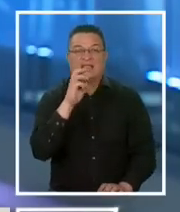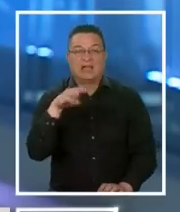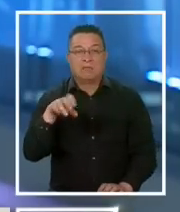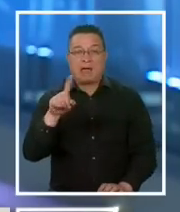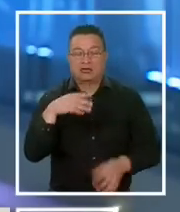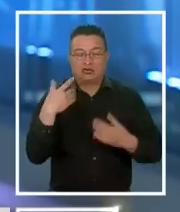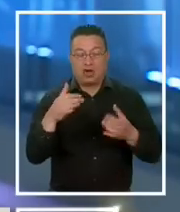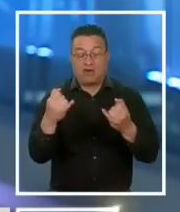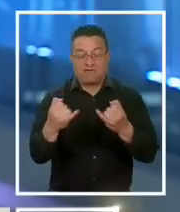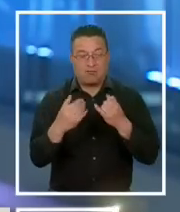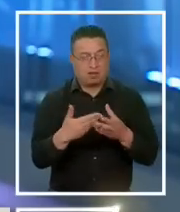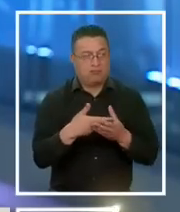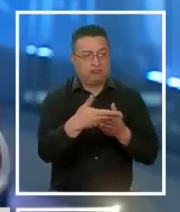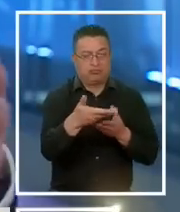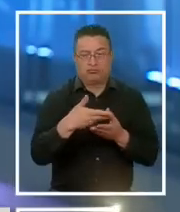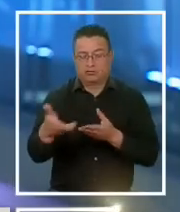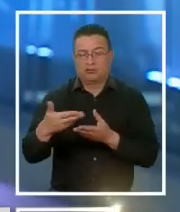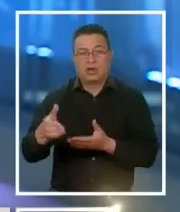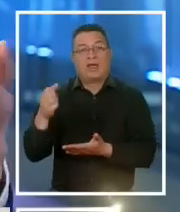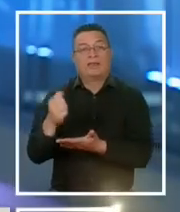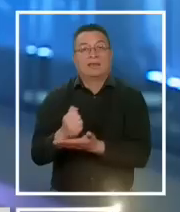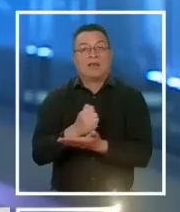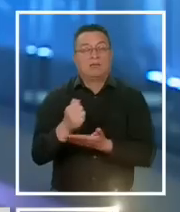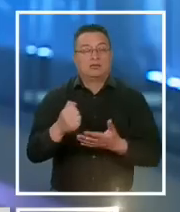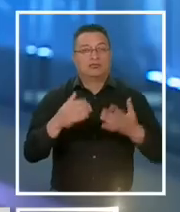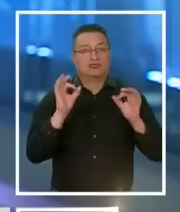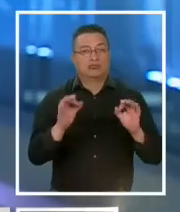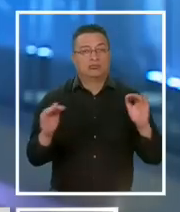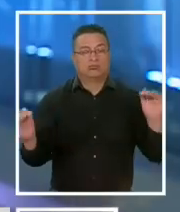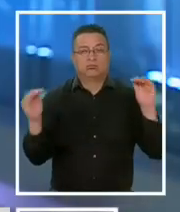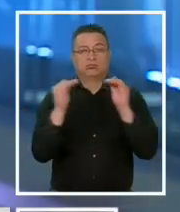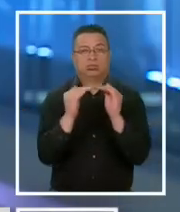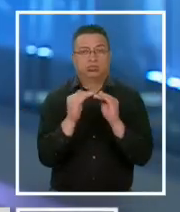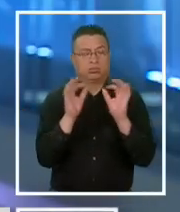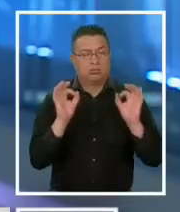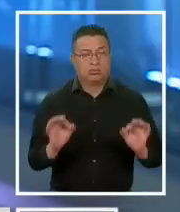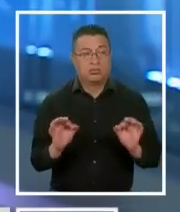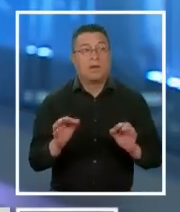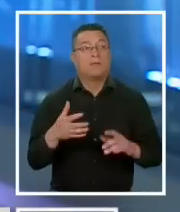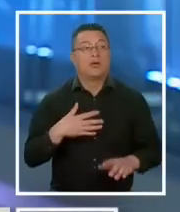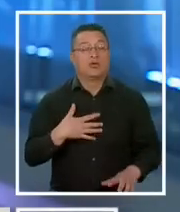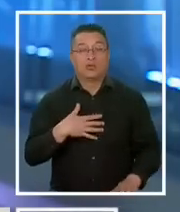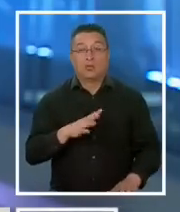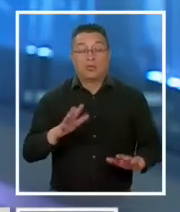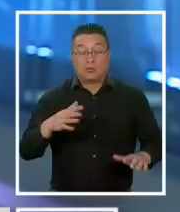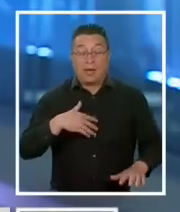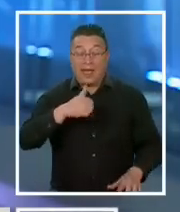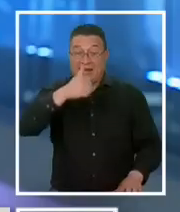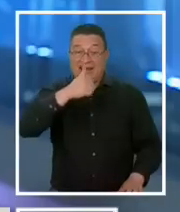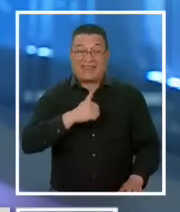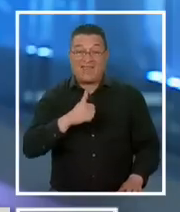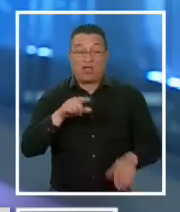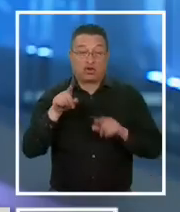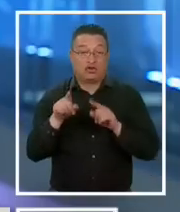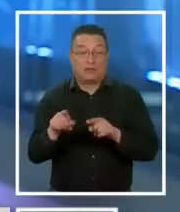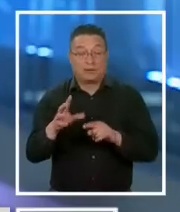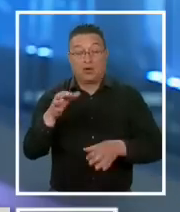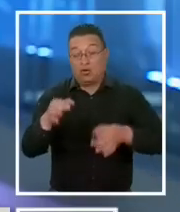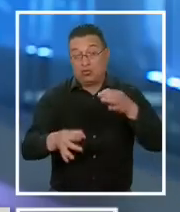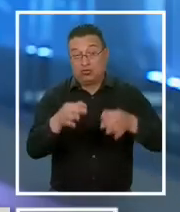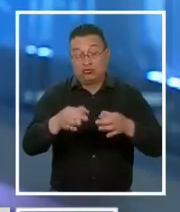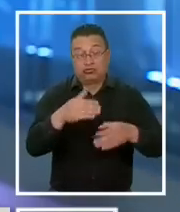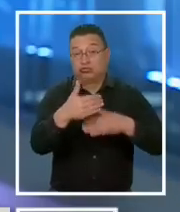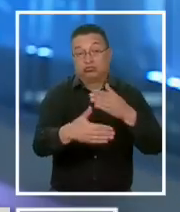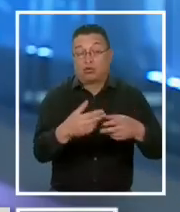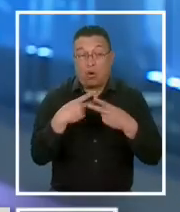el informe es un caso que que se ha tramitado de acuerdo a lo que corresponde efectivamente un tengo que ser particularmente reservado para un caso como no está judicializado